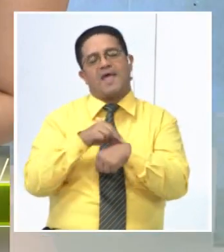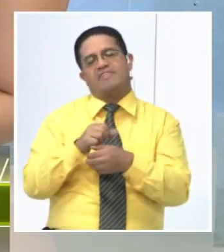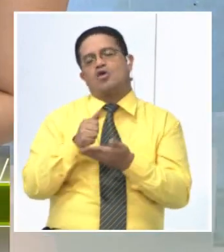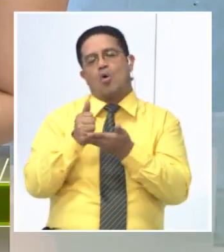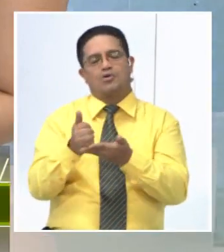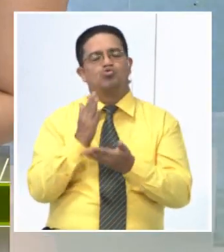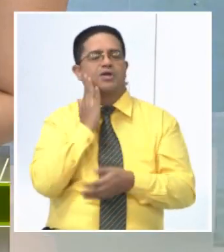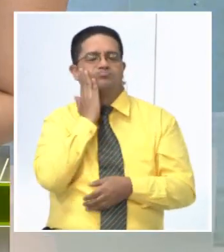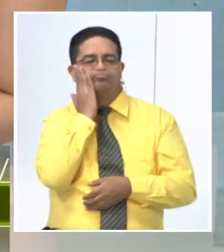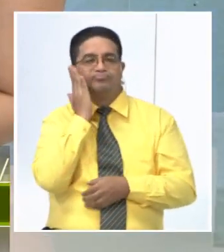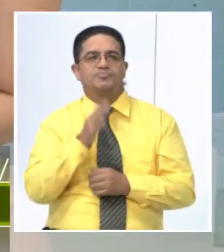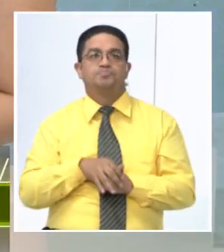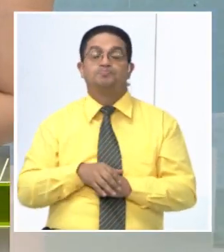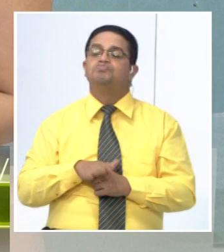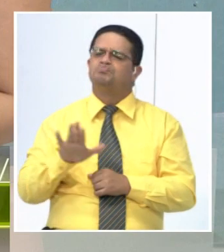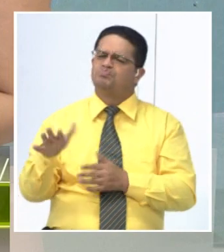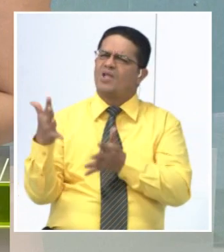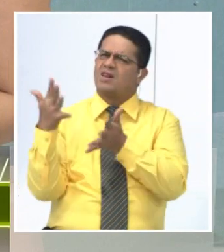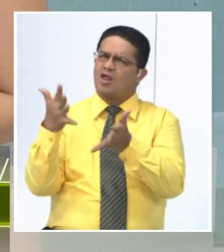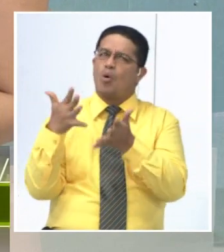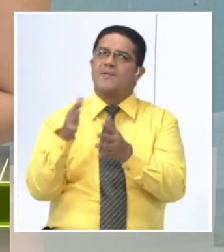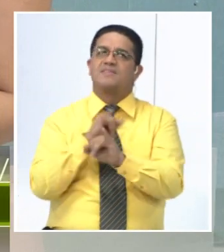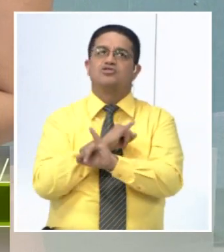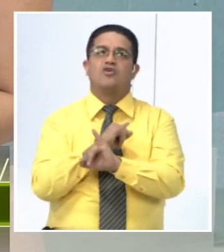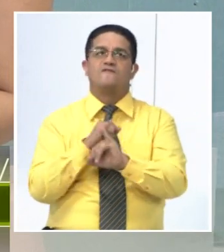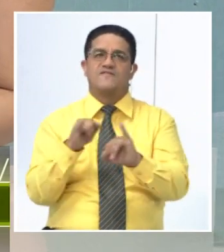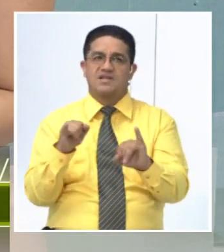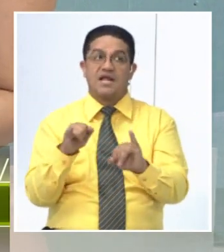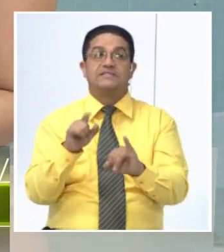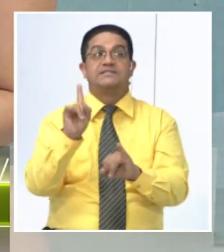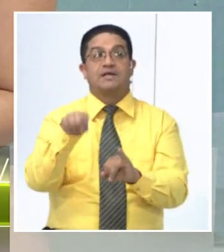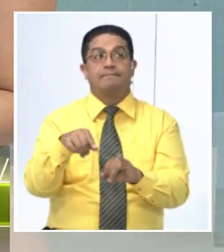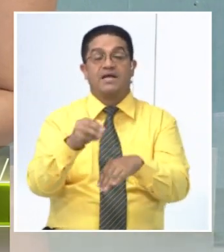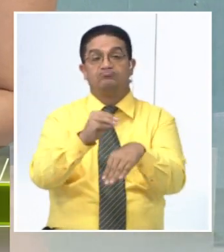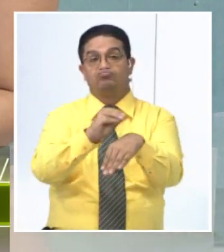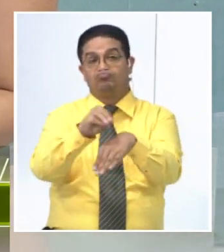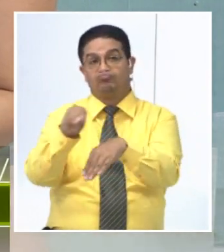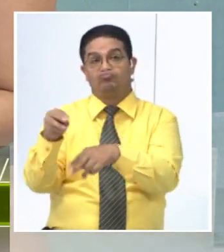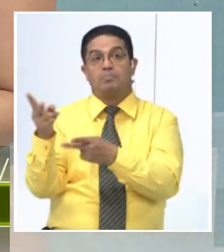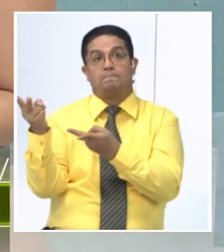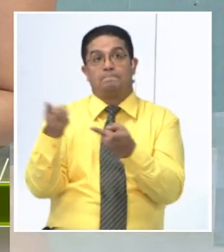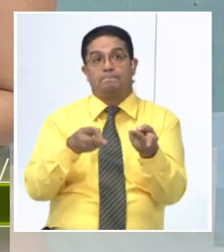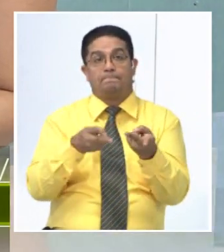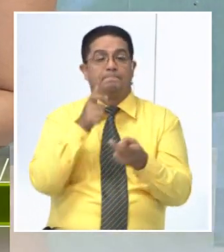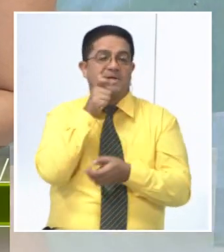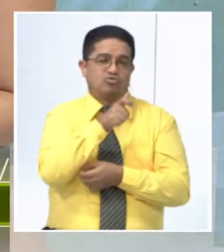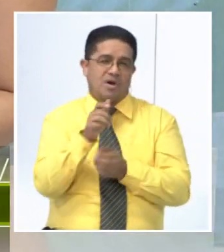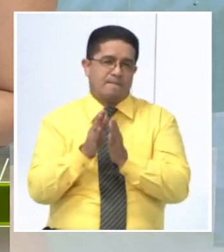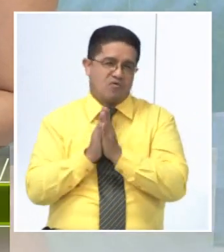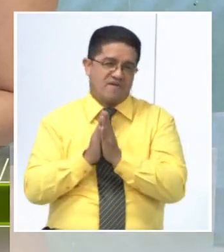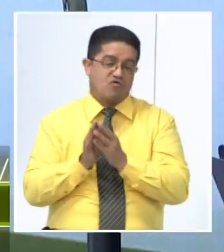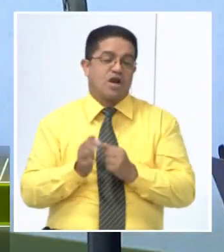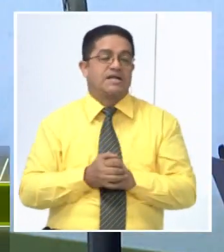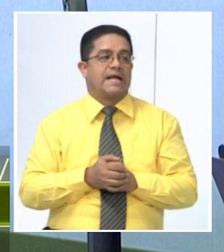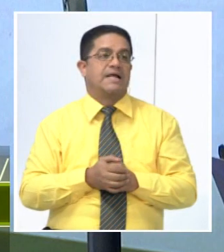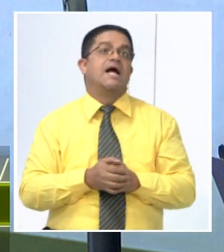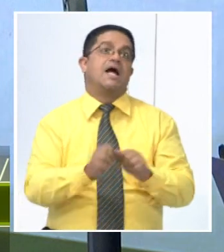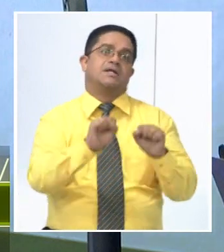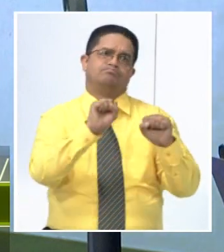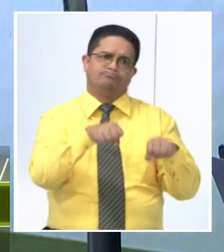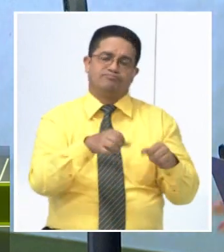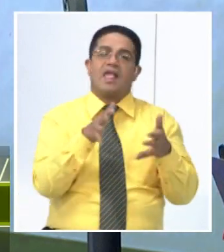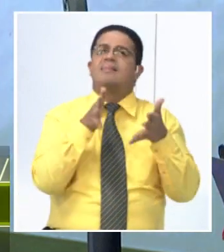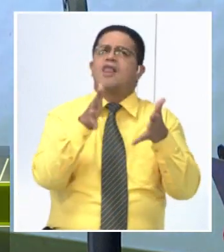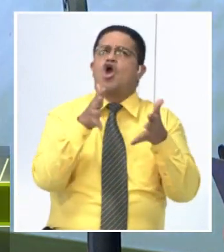Vamos a dar una recomendación final y vamos a invitar a las personas para la actividad del fin de semana, doctor. Sí, la